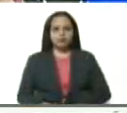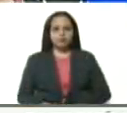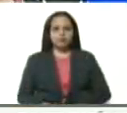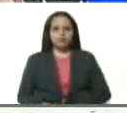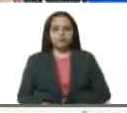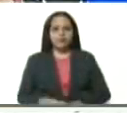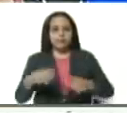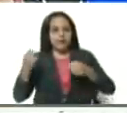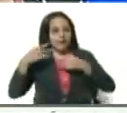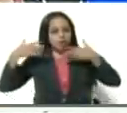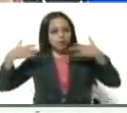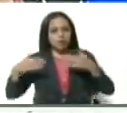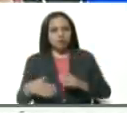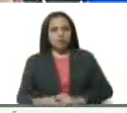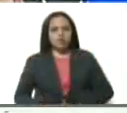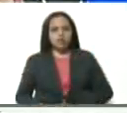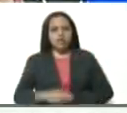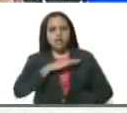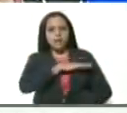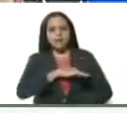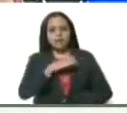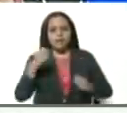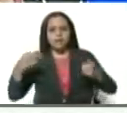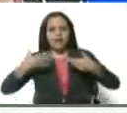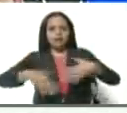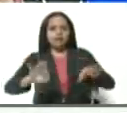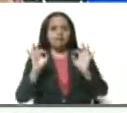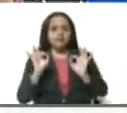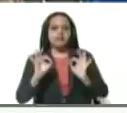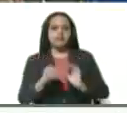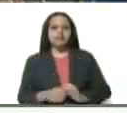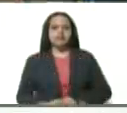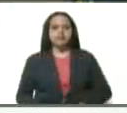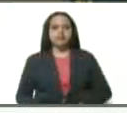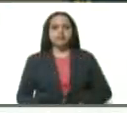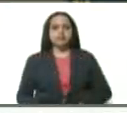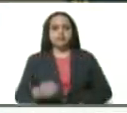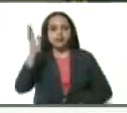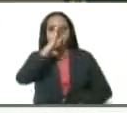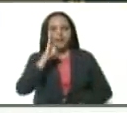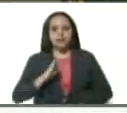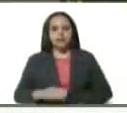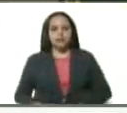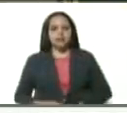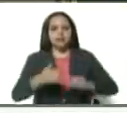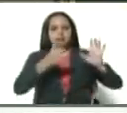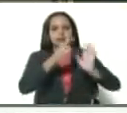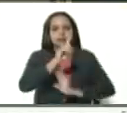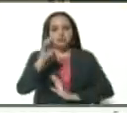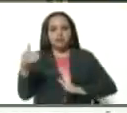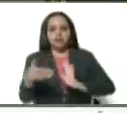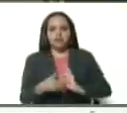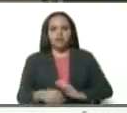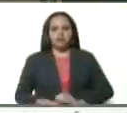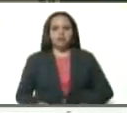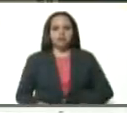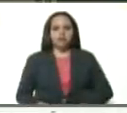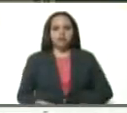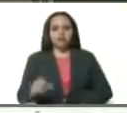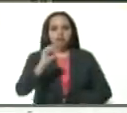cristiana, milagrosa, y de la misión Milagro en especial. Brasil, 61.000.